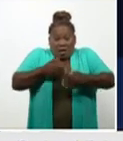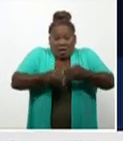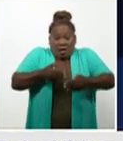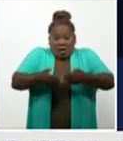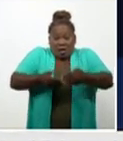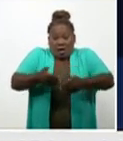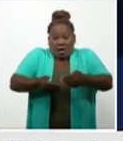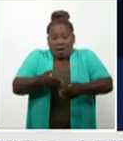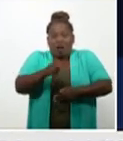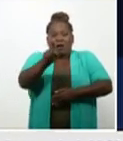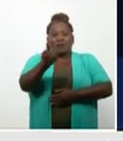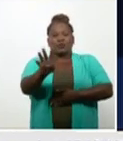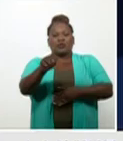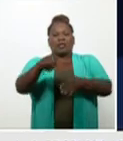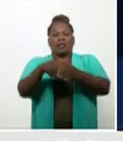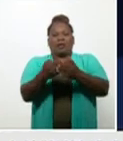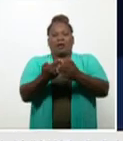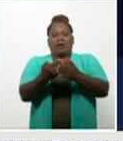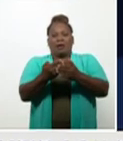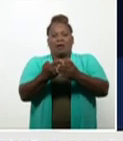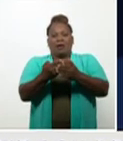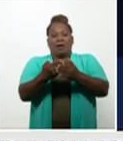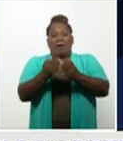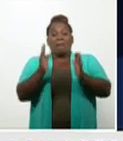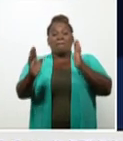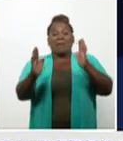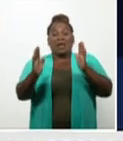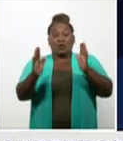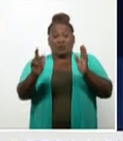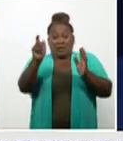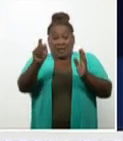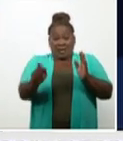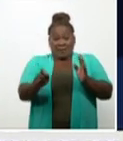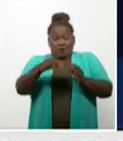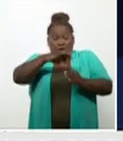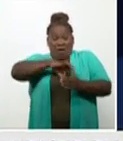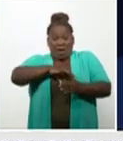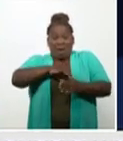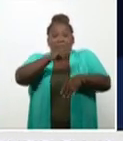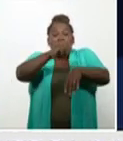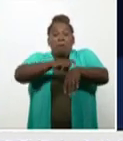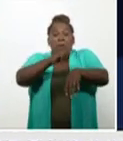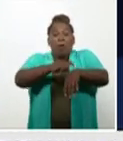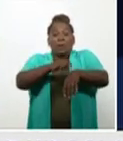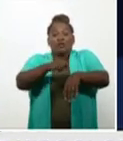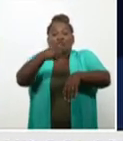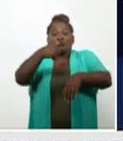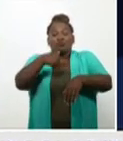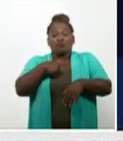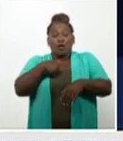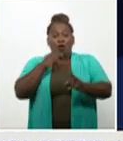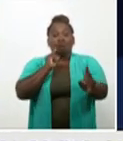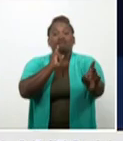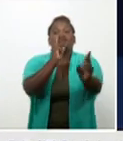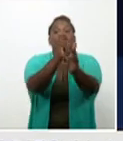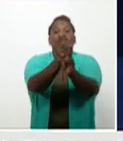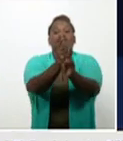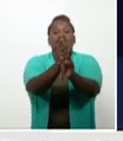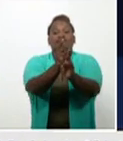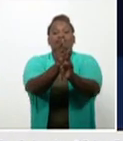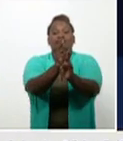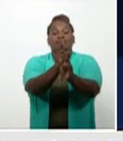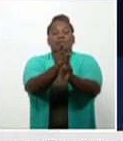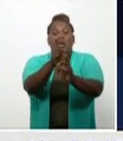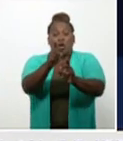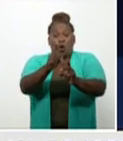es de 14 días, el periodo de incubación máximo. El periodo de incubación es desde el momento que yo me pongo en contacto con el virus,